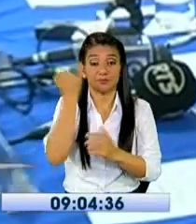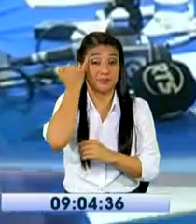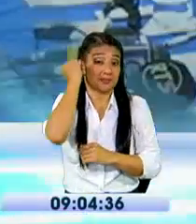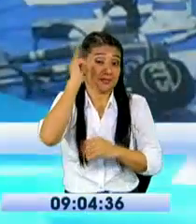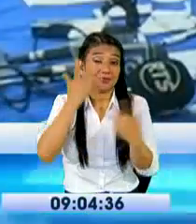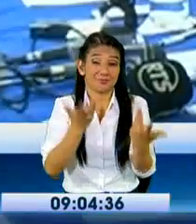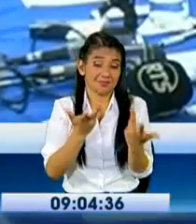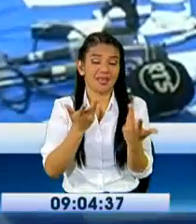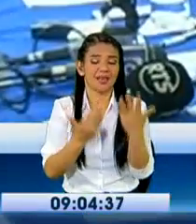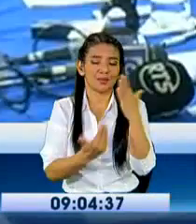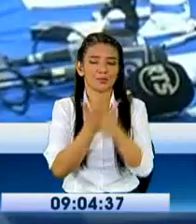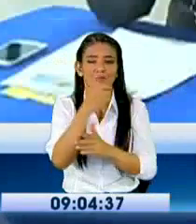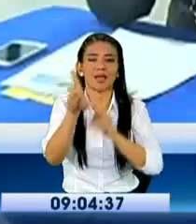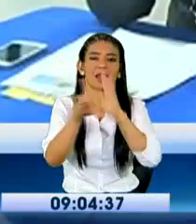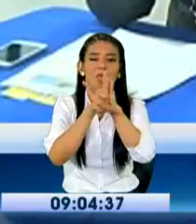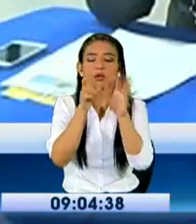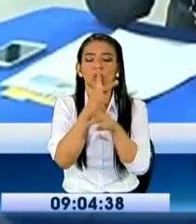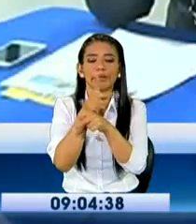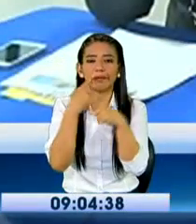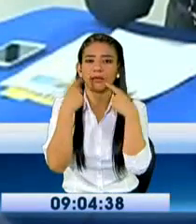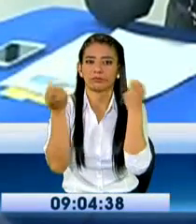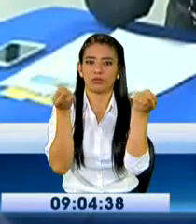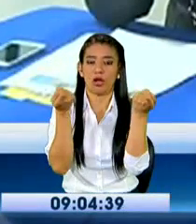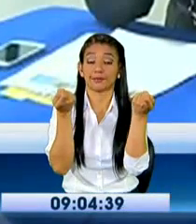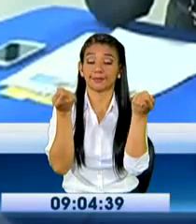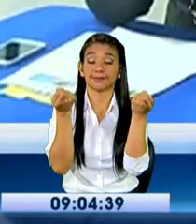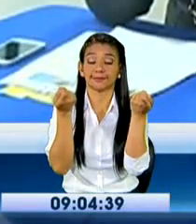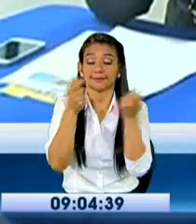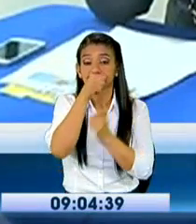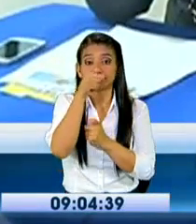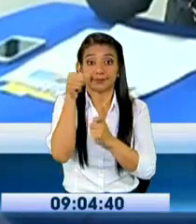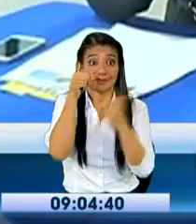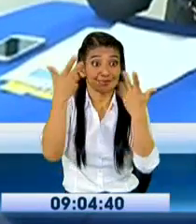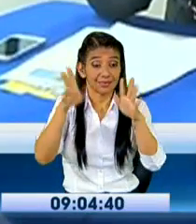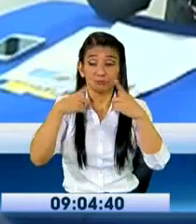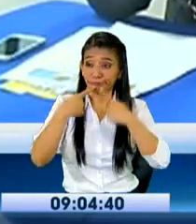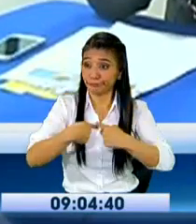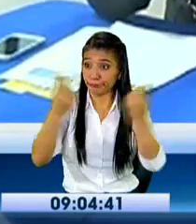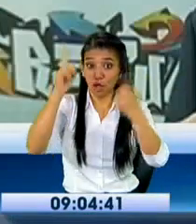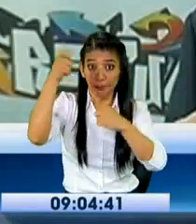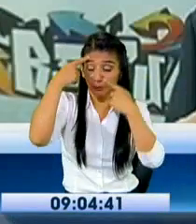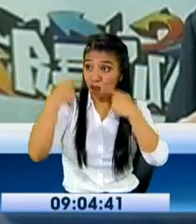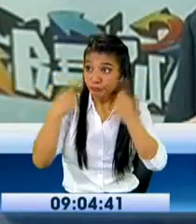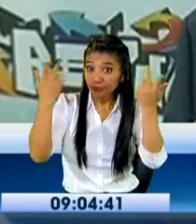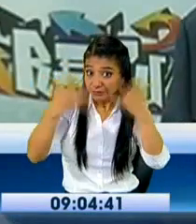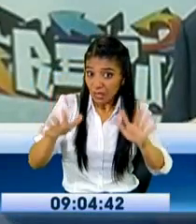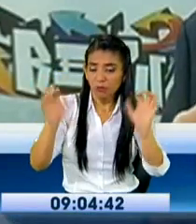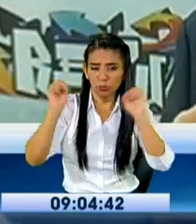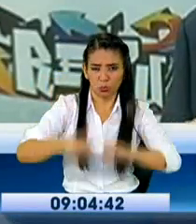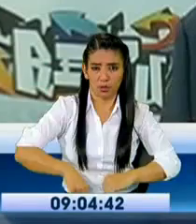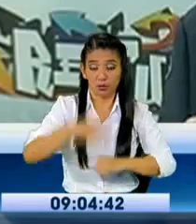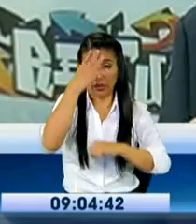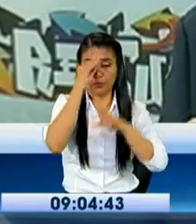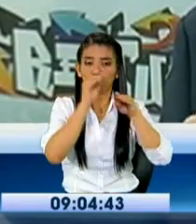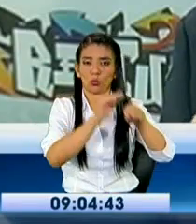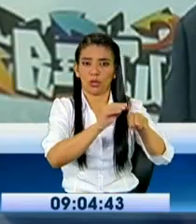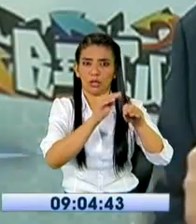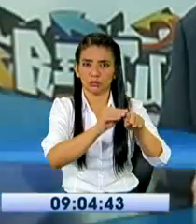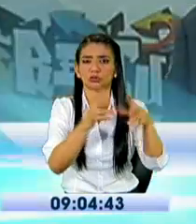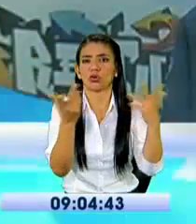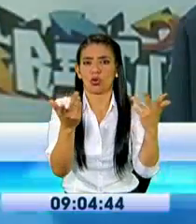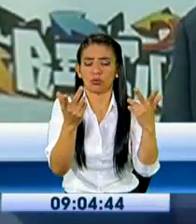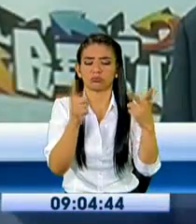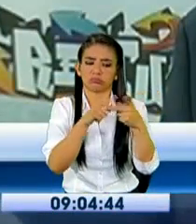articulará con la nueva ley de prevención de drogas, que cuando sea promulgada por el Ejecutivo. Tanto de educación media